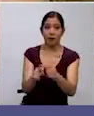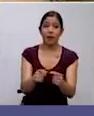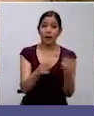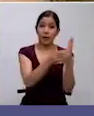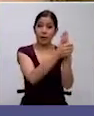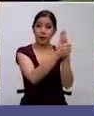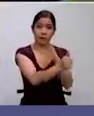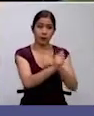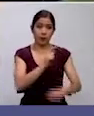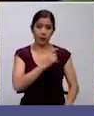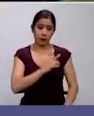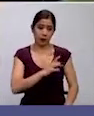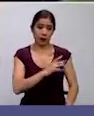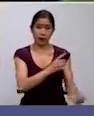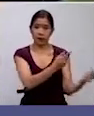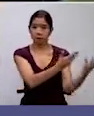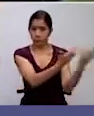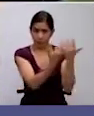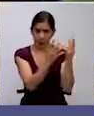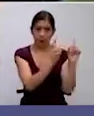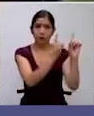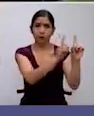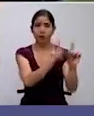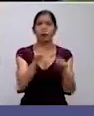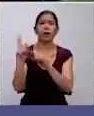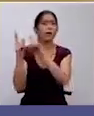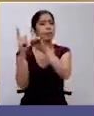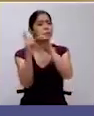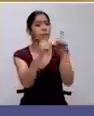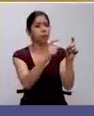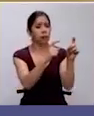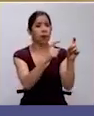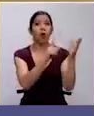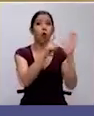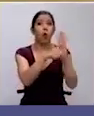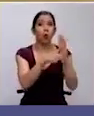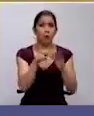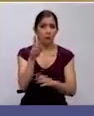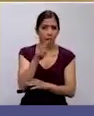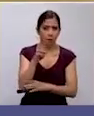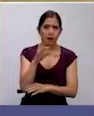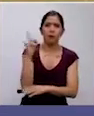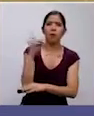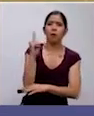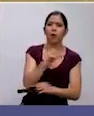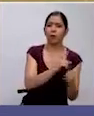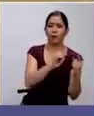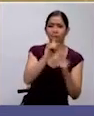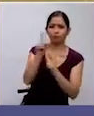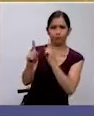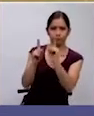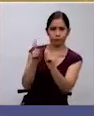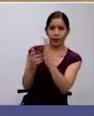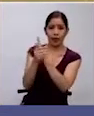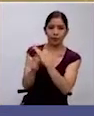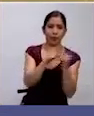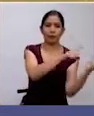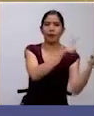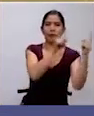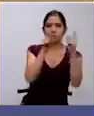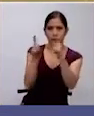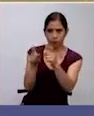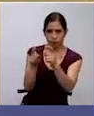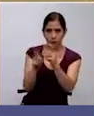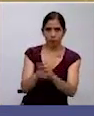a declarar. El viernes serán convocados los representantes de Bolivia. Con esta intervención se cerró la primera etapa de las